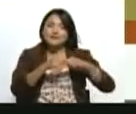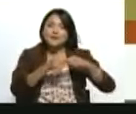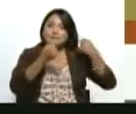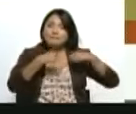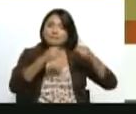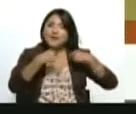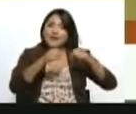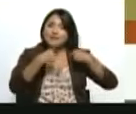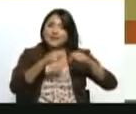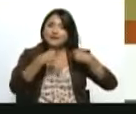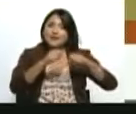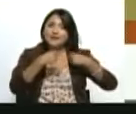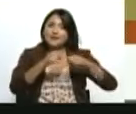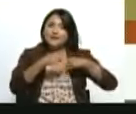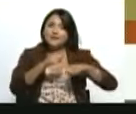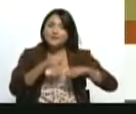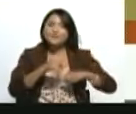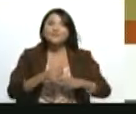Entrenamiento, entrenamiento.